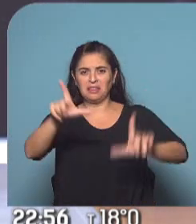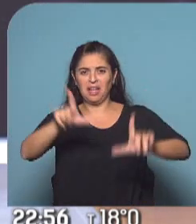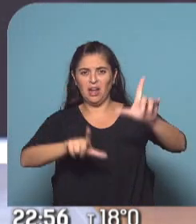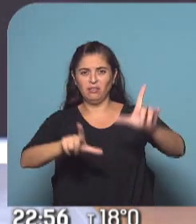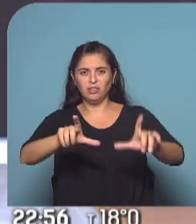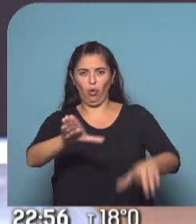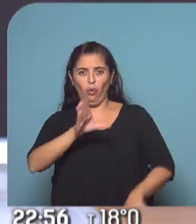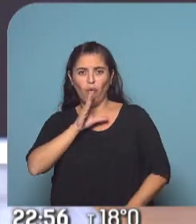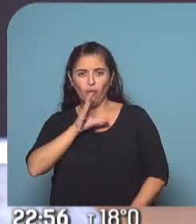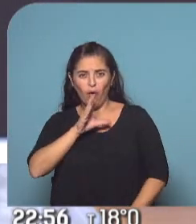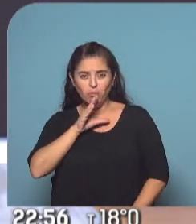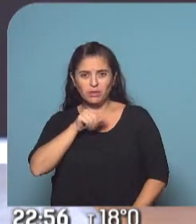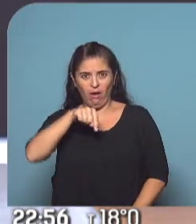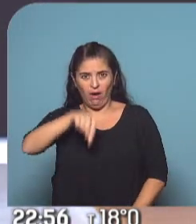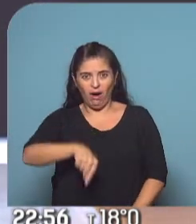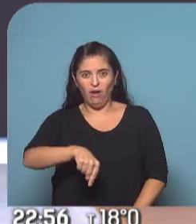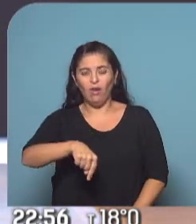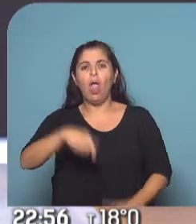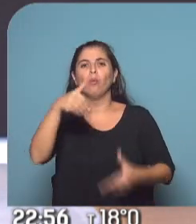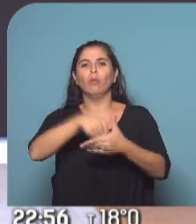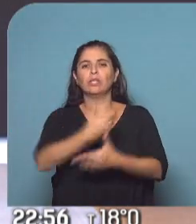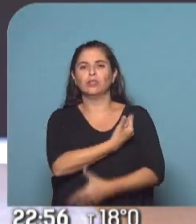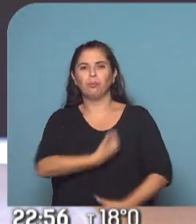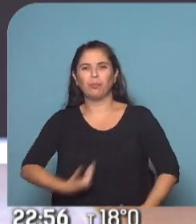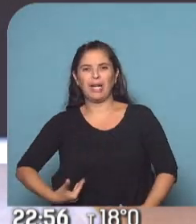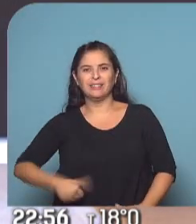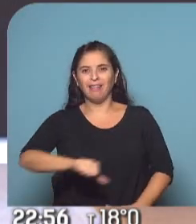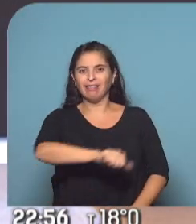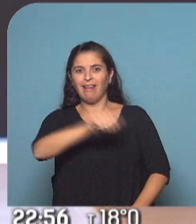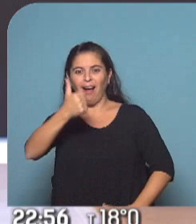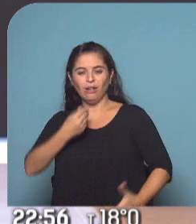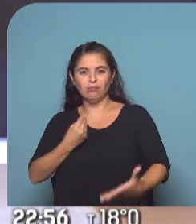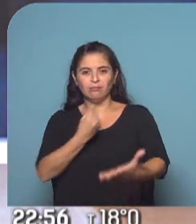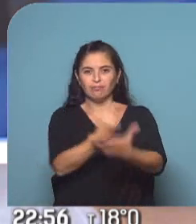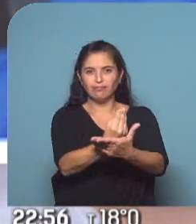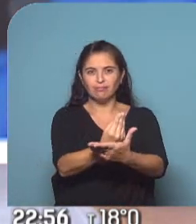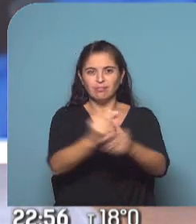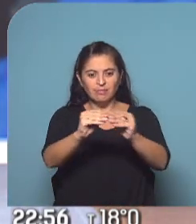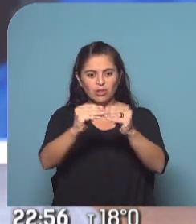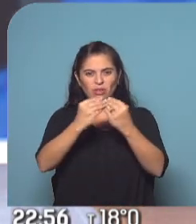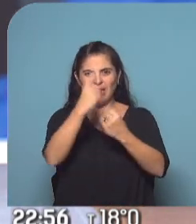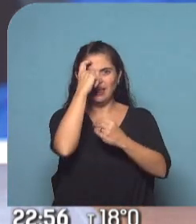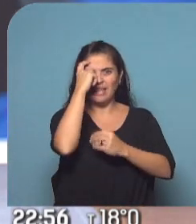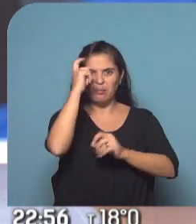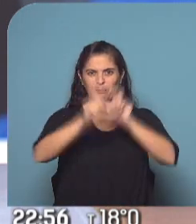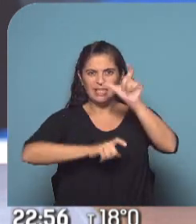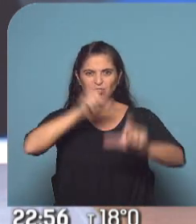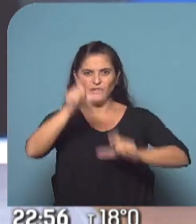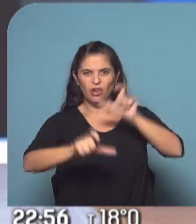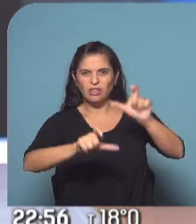se burlaba del presidente Petro Poroshenko, al que derrotó. 7 de cada 10 lo votaron. ¿Por qué lo votaron,